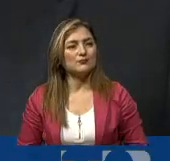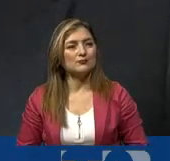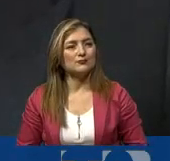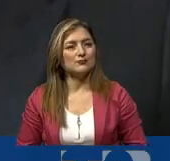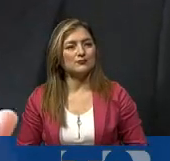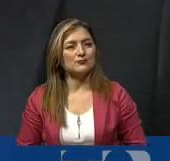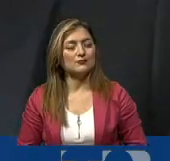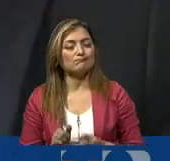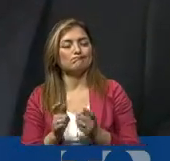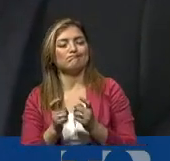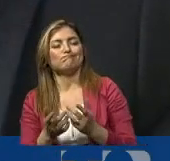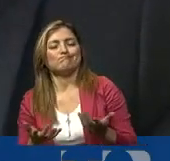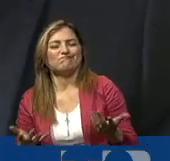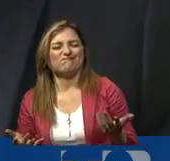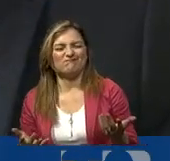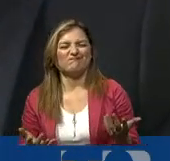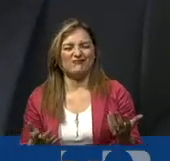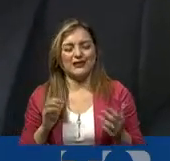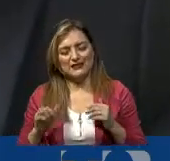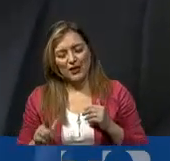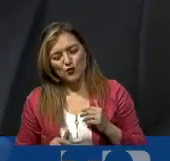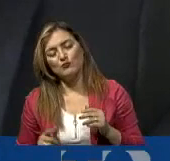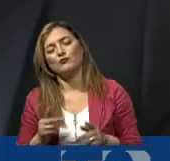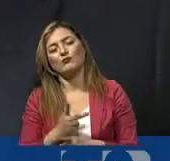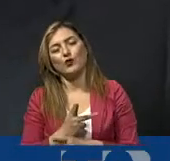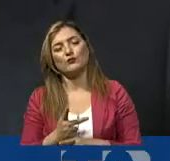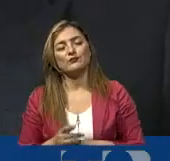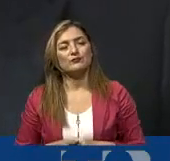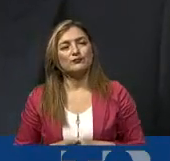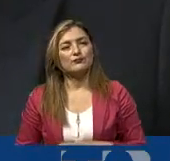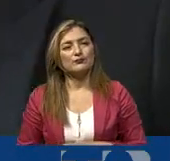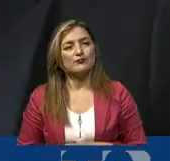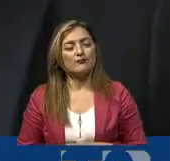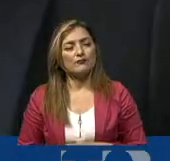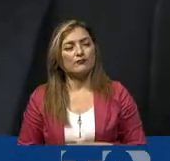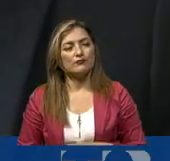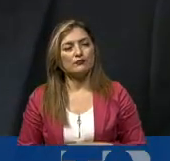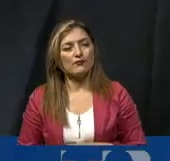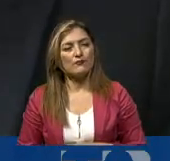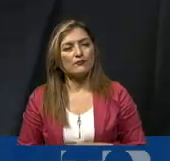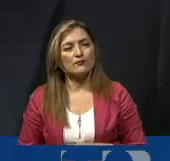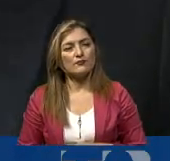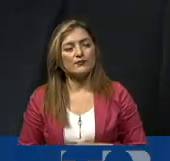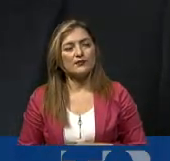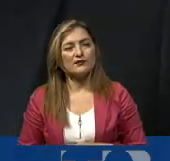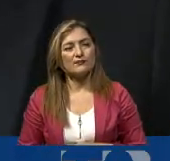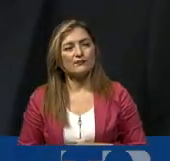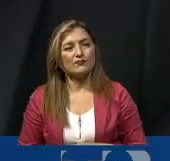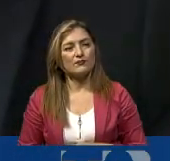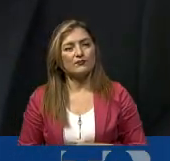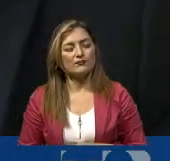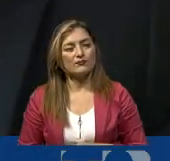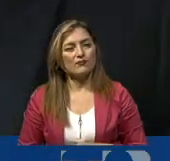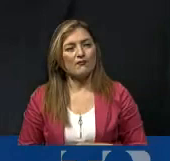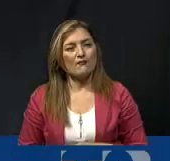reversibles y eso hace que el estado de salud del paciente más allá de la aplicación o no del medicamento en ese momento no el medicamento no